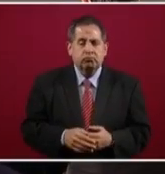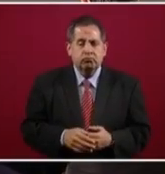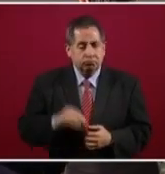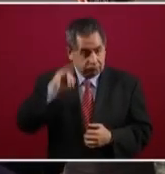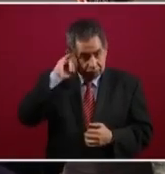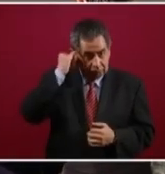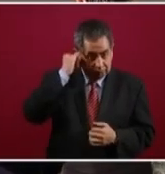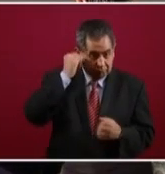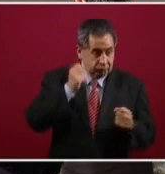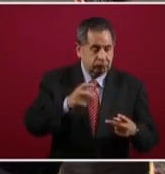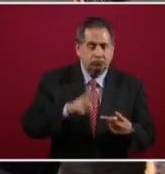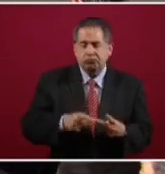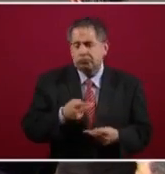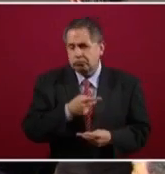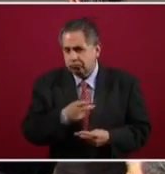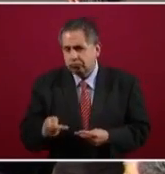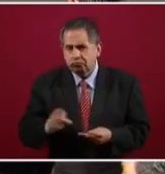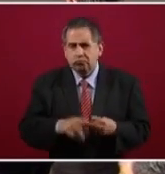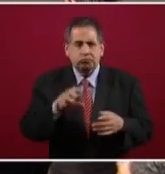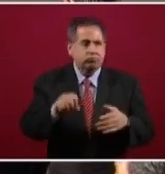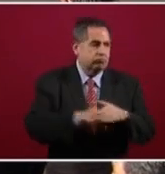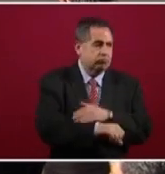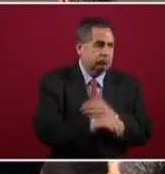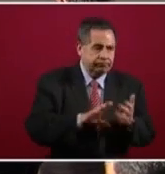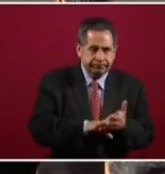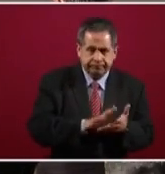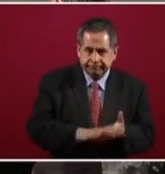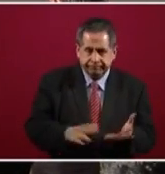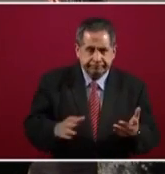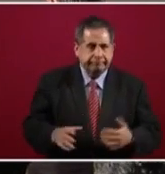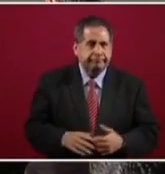indígenas, pobres,